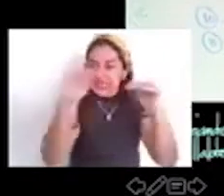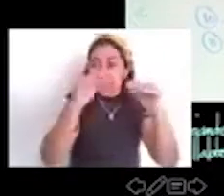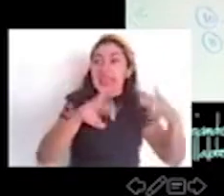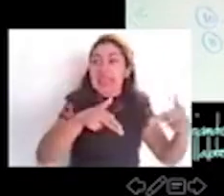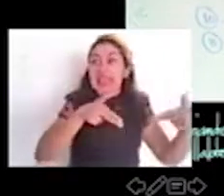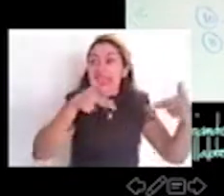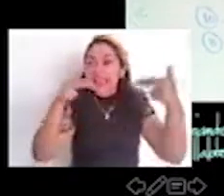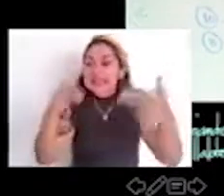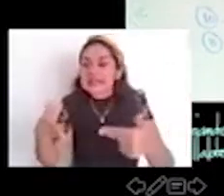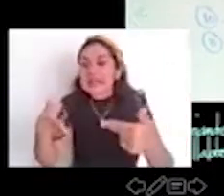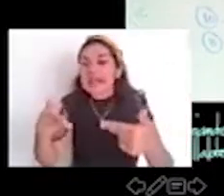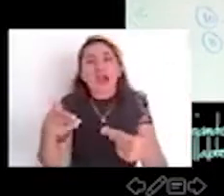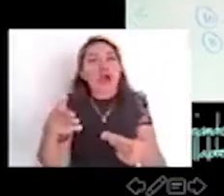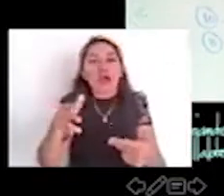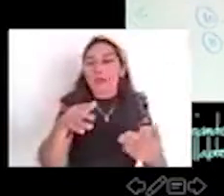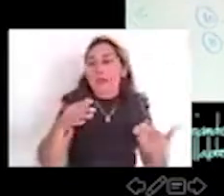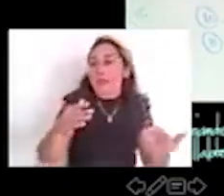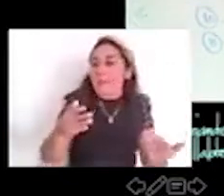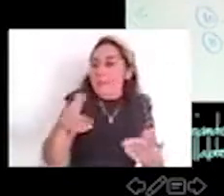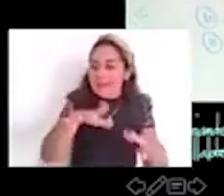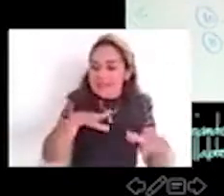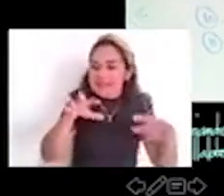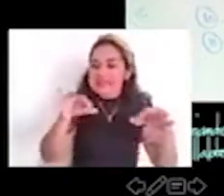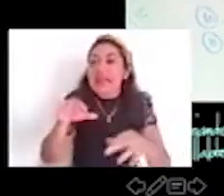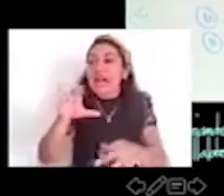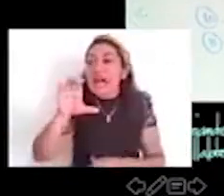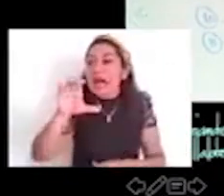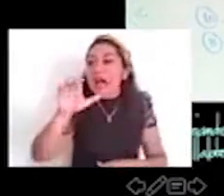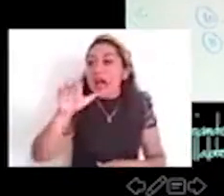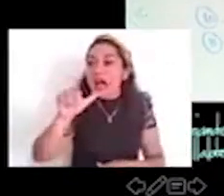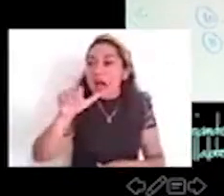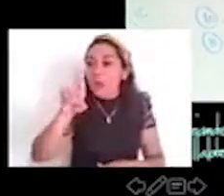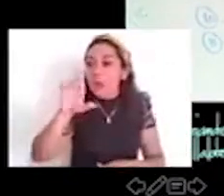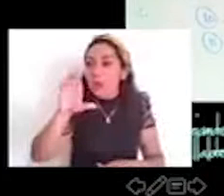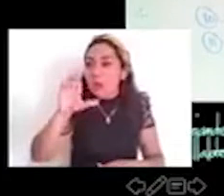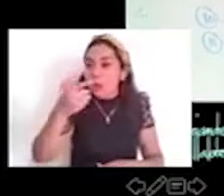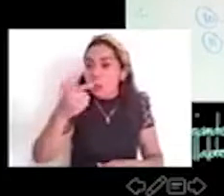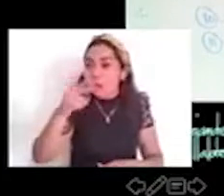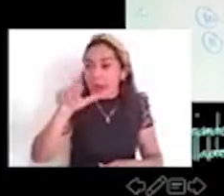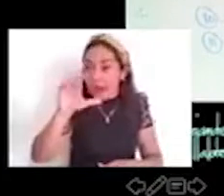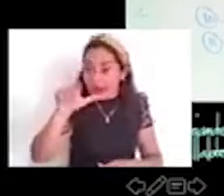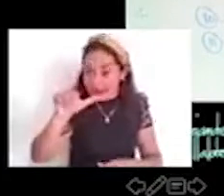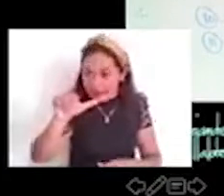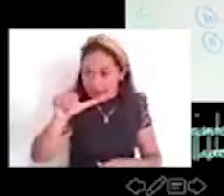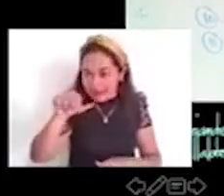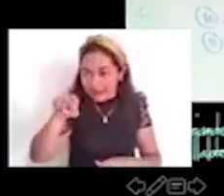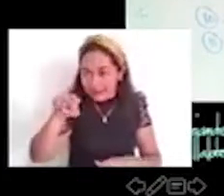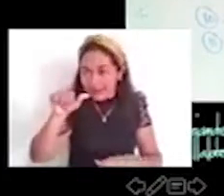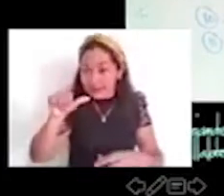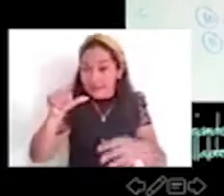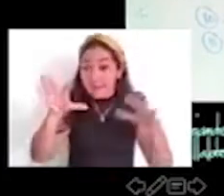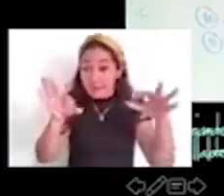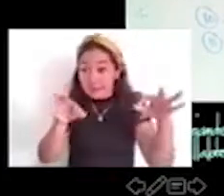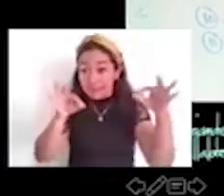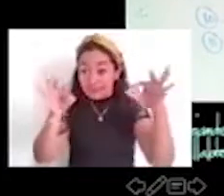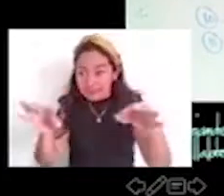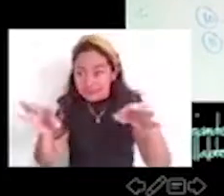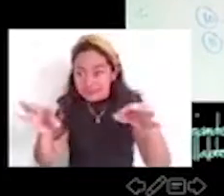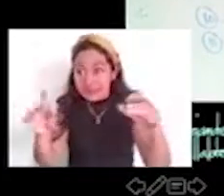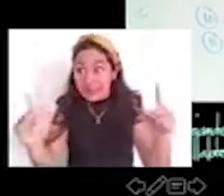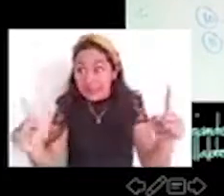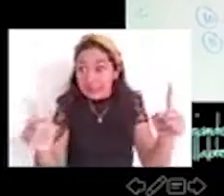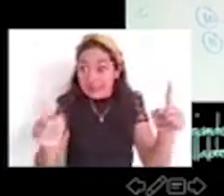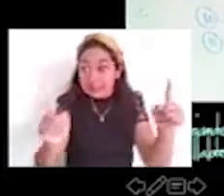culhuacana. Maxtla hace de las suyas con Chimalpopoca y serpiente de